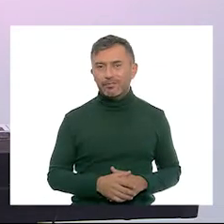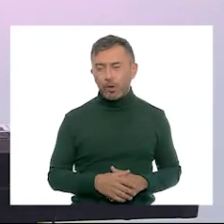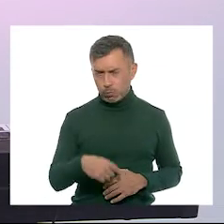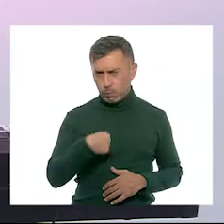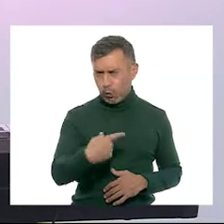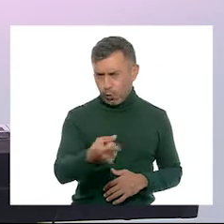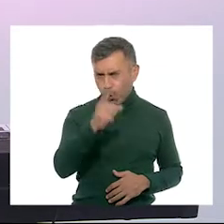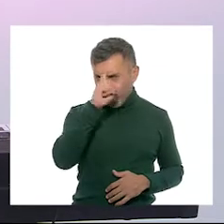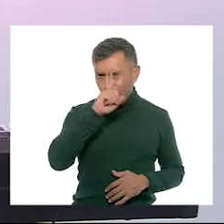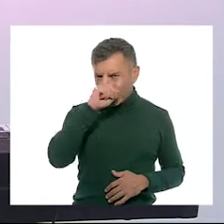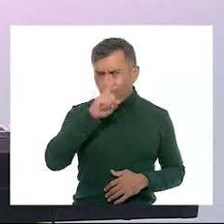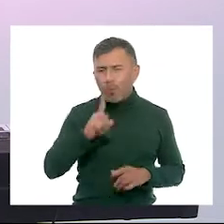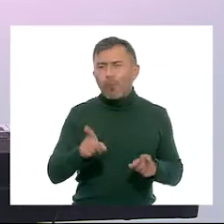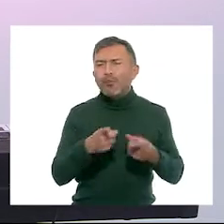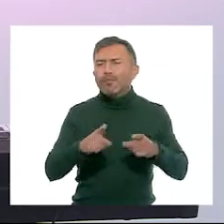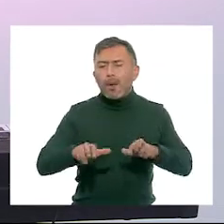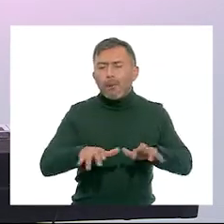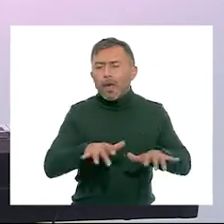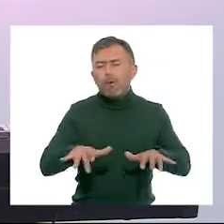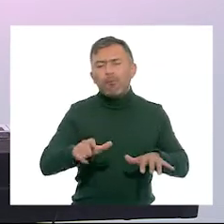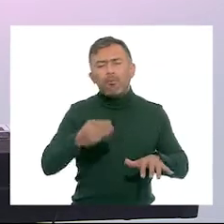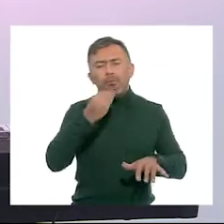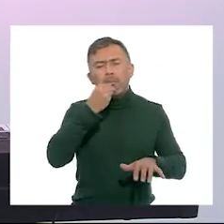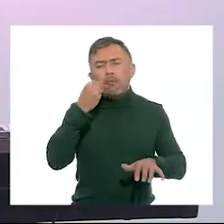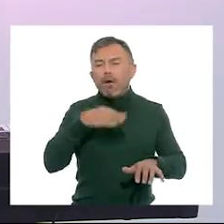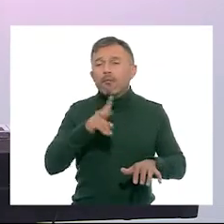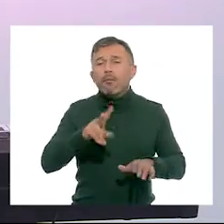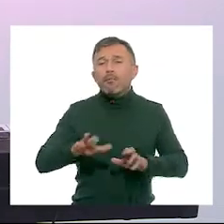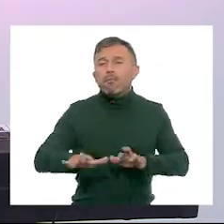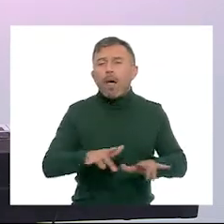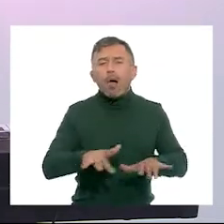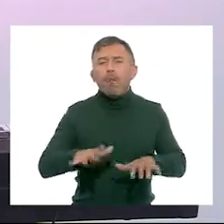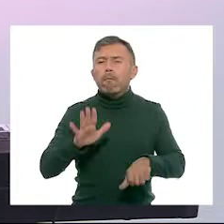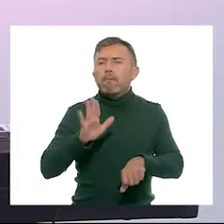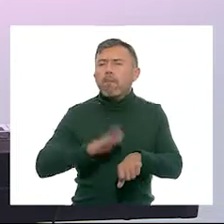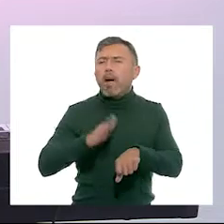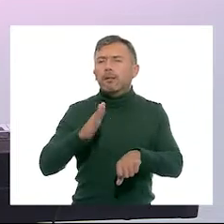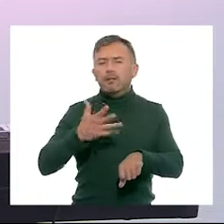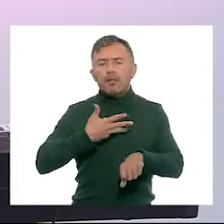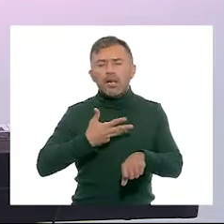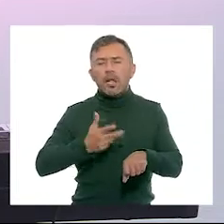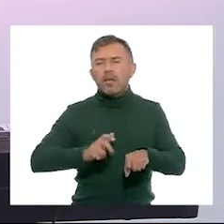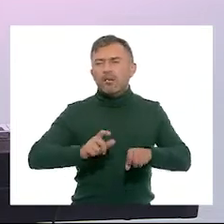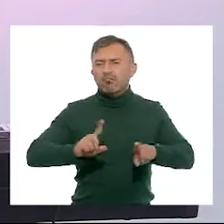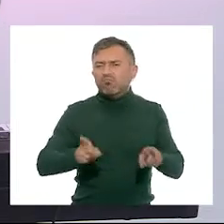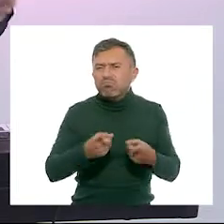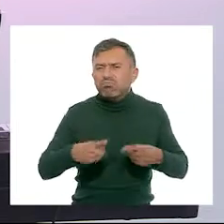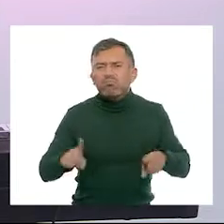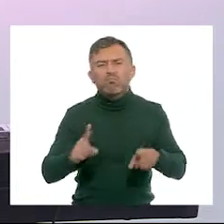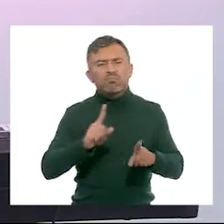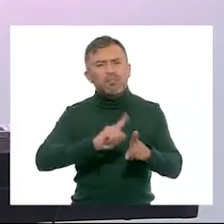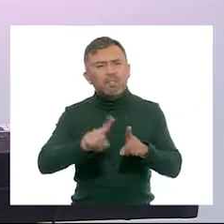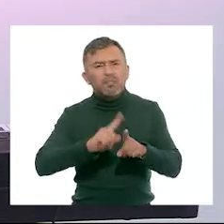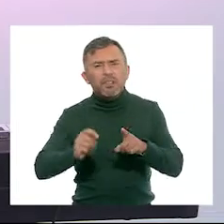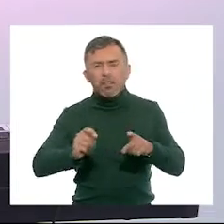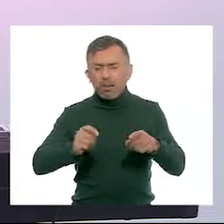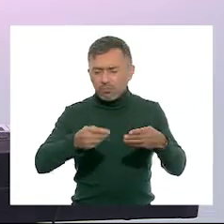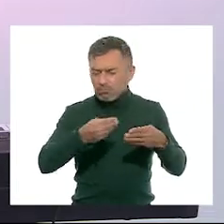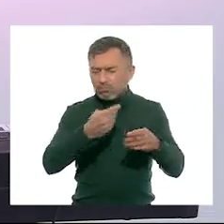de piano. El piano es uno de los instrumentos que tiene más piezas compuestas, más literatura